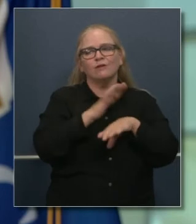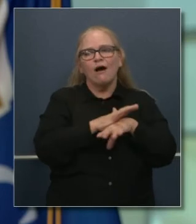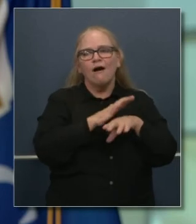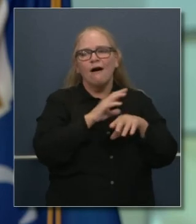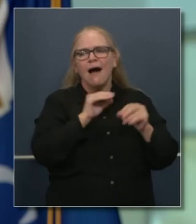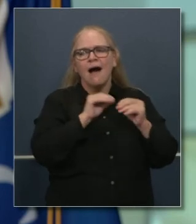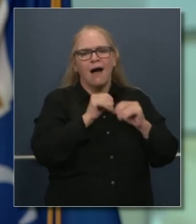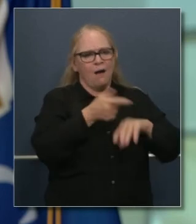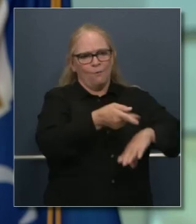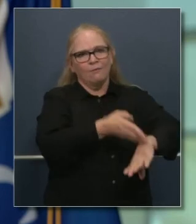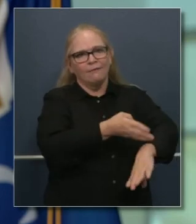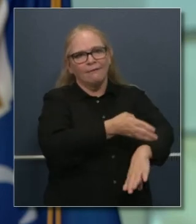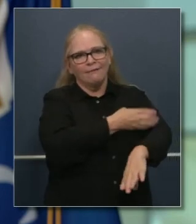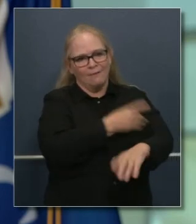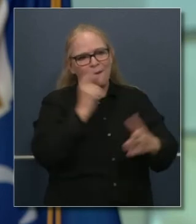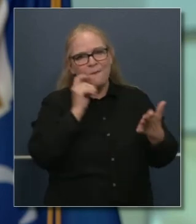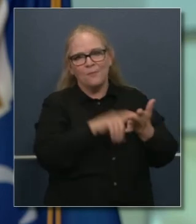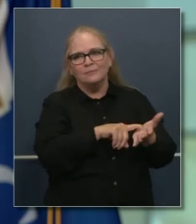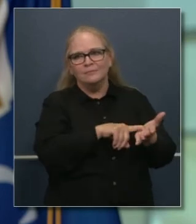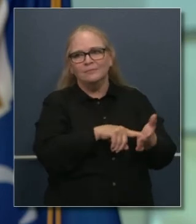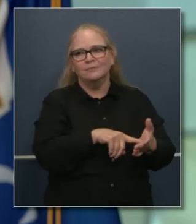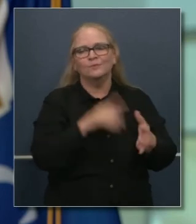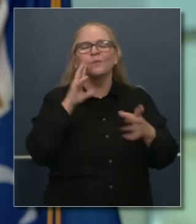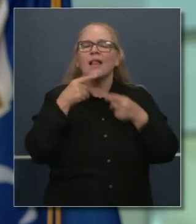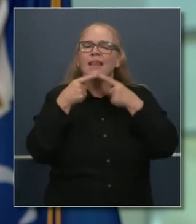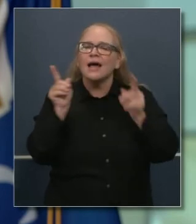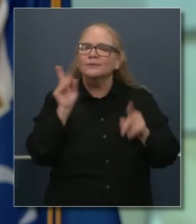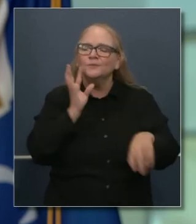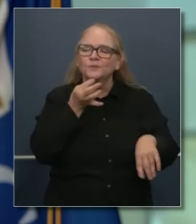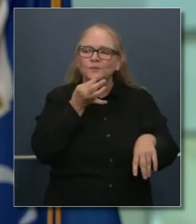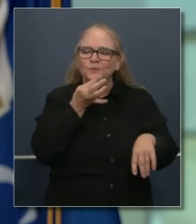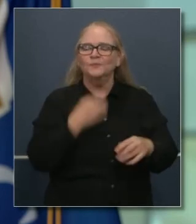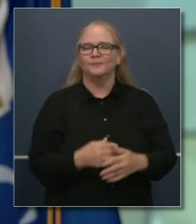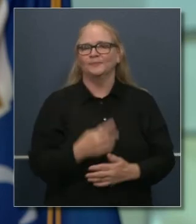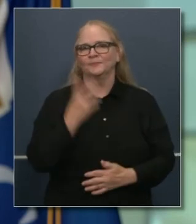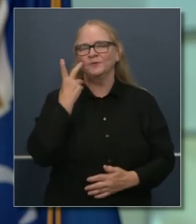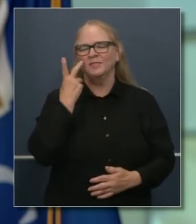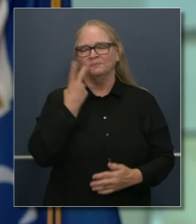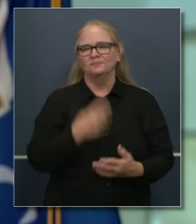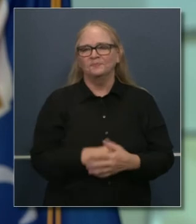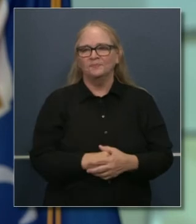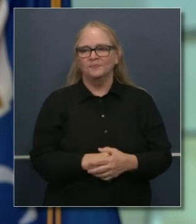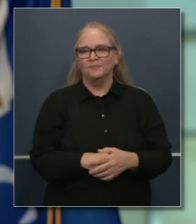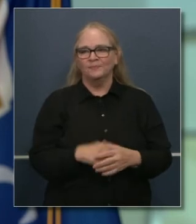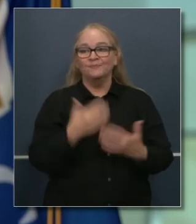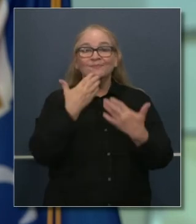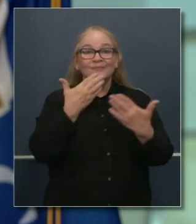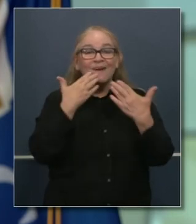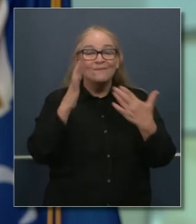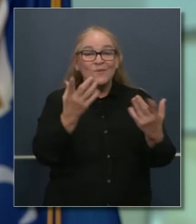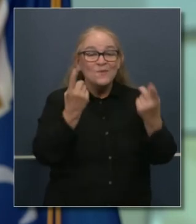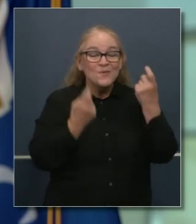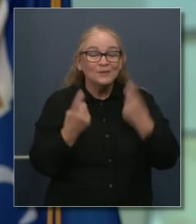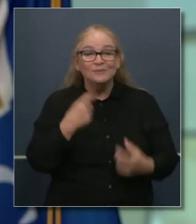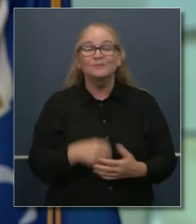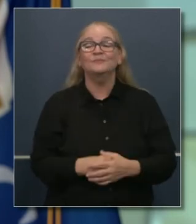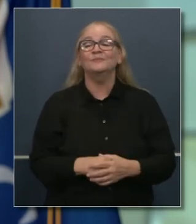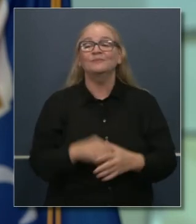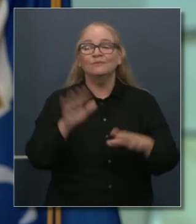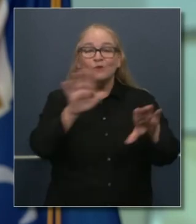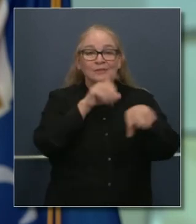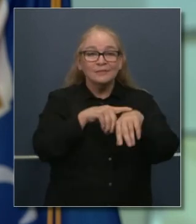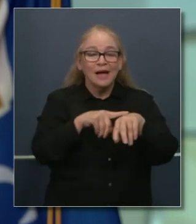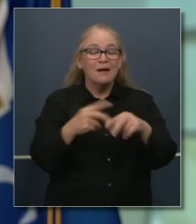base a nuestro análisis de los números y esperamos hacer ese anuncio mañana muchas gracias a todos ustedes por